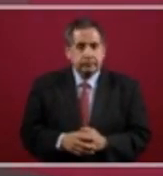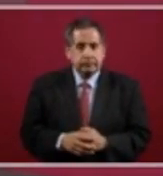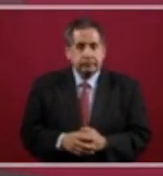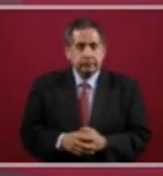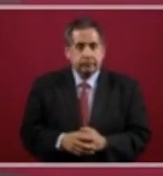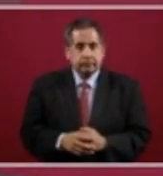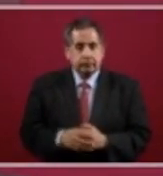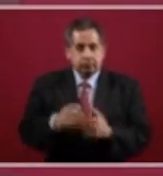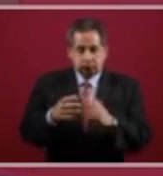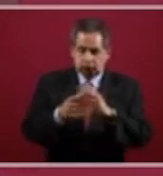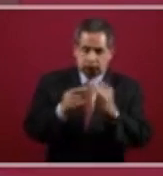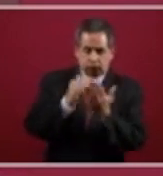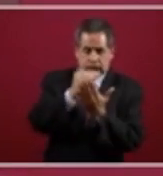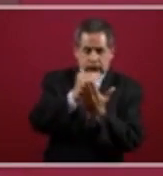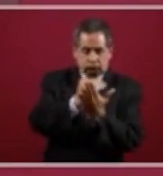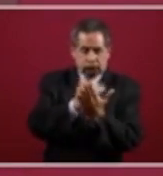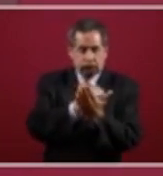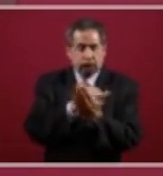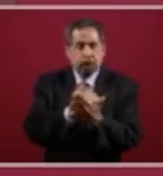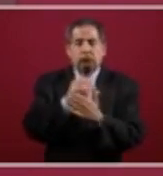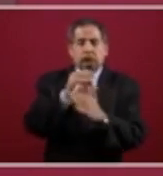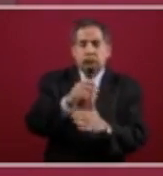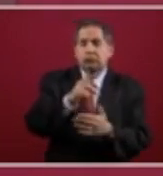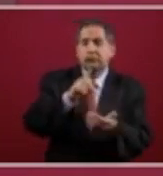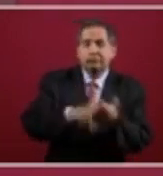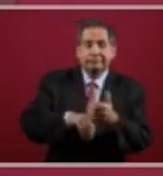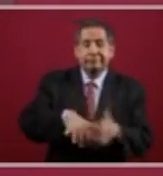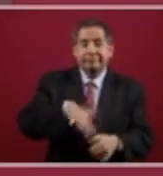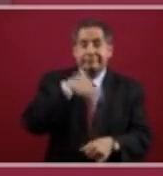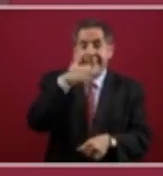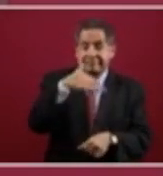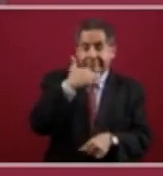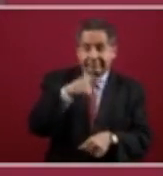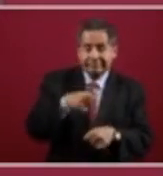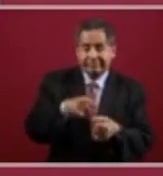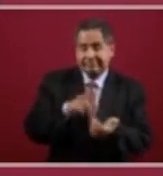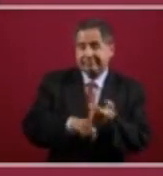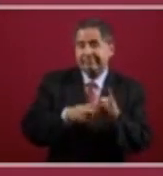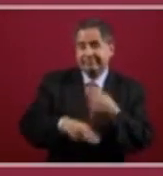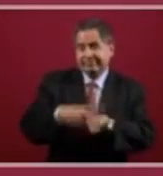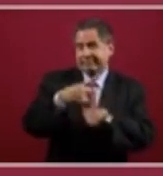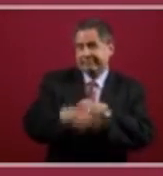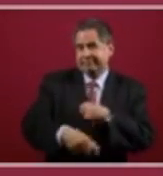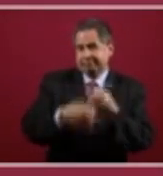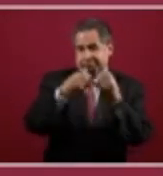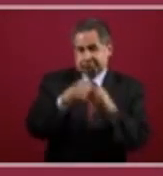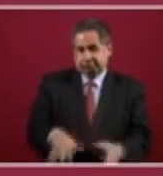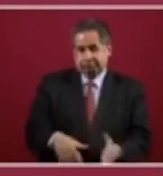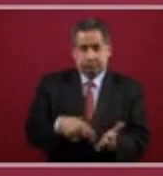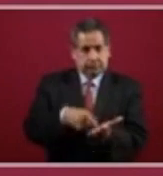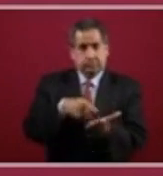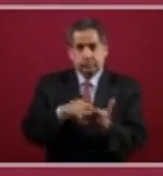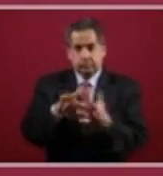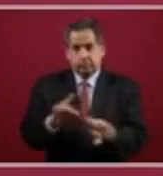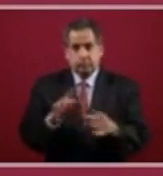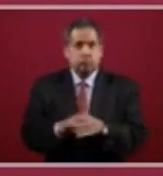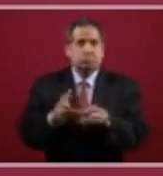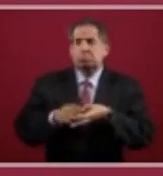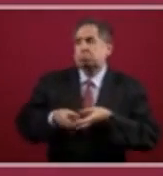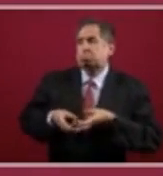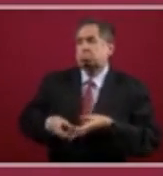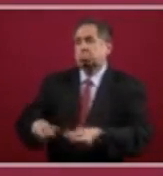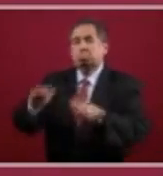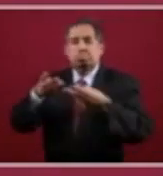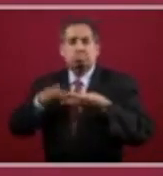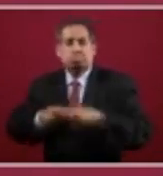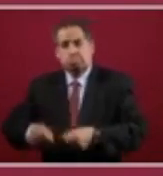sobre este tema, el daño que causa la economía, la corrupción y el derroche,